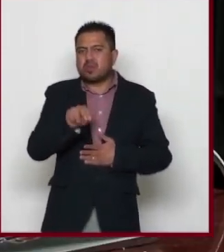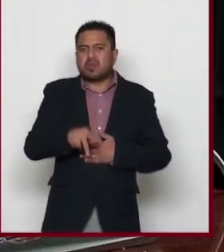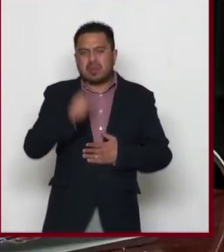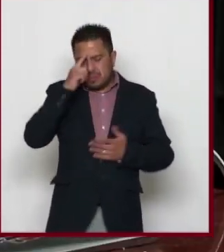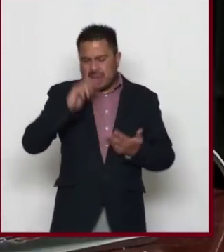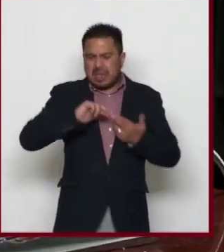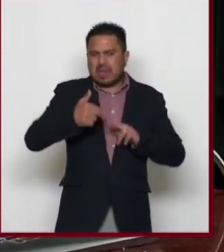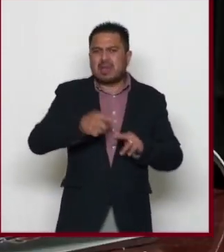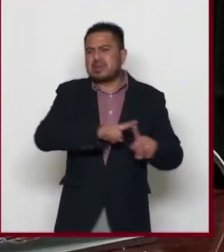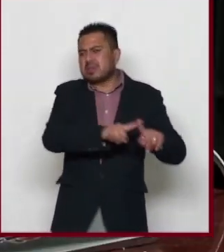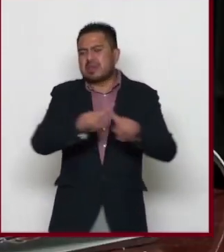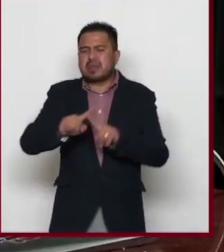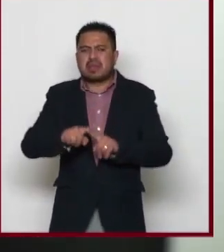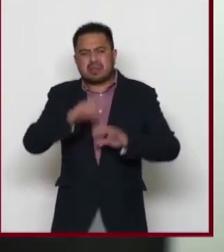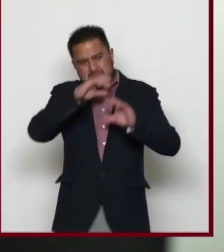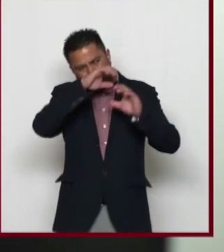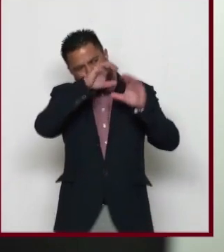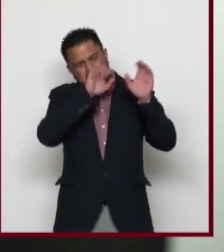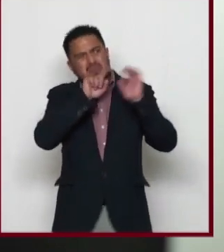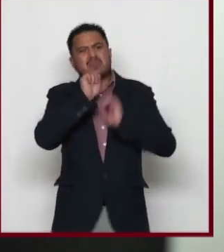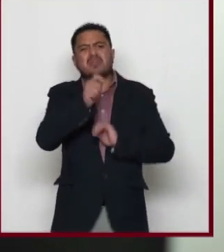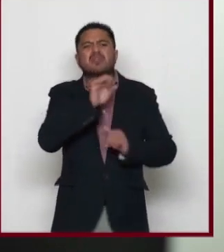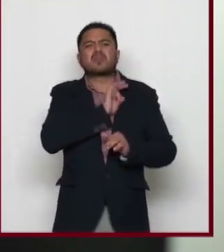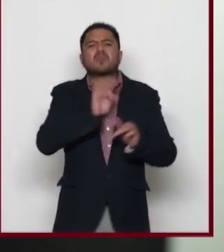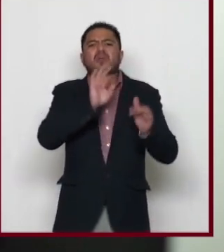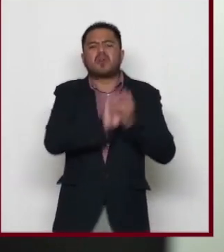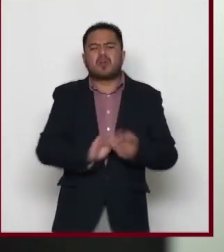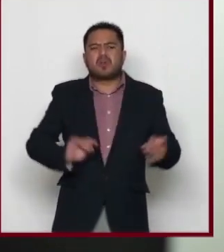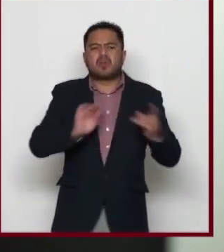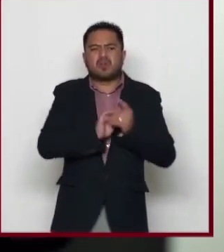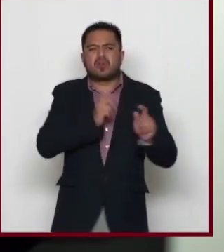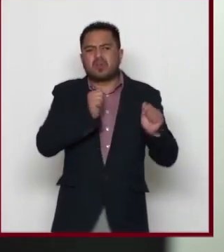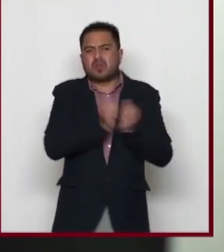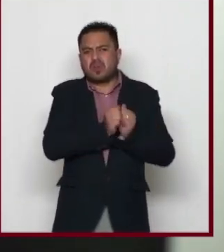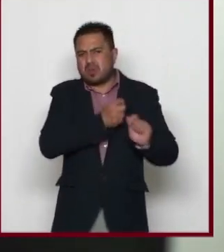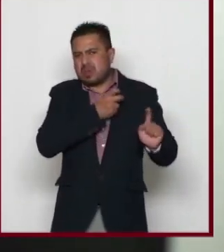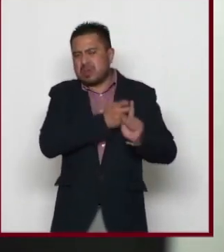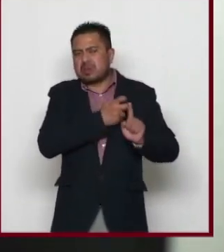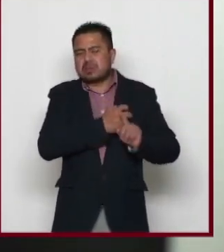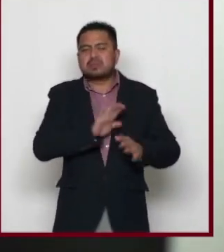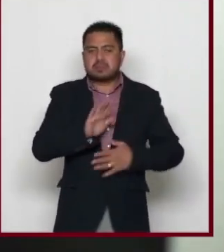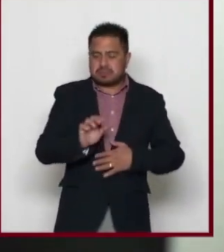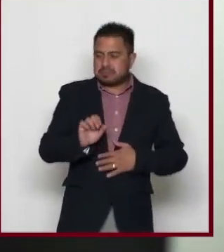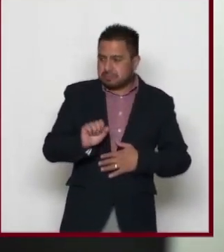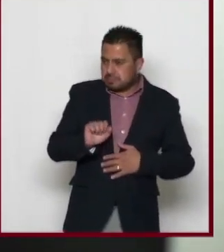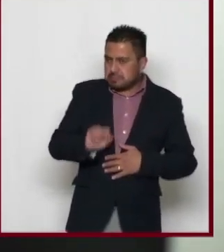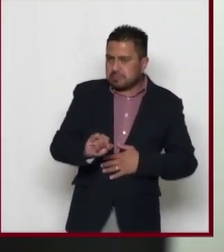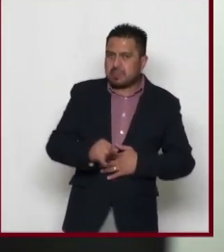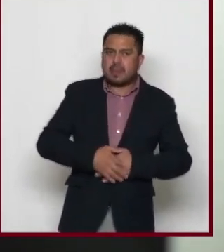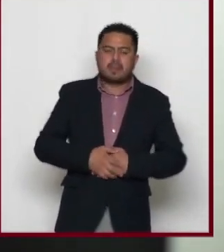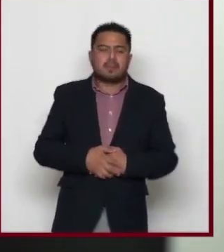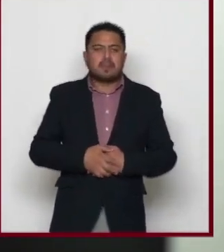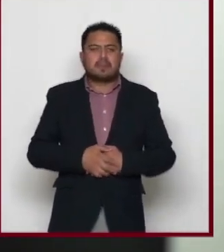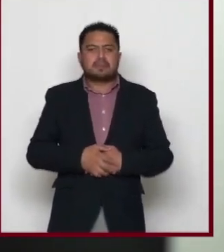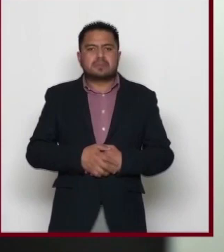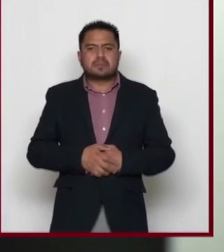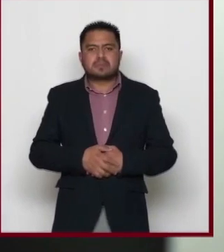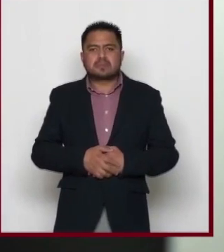pero para describir las relaciones matemáticas, por ejemplo, los diferentes telescopios, ¿qué podríamos decir de